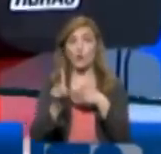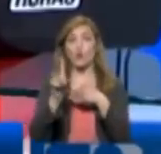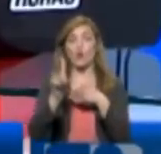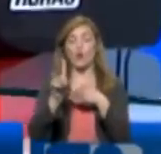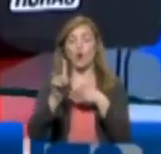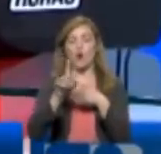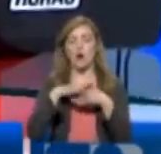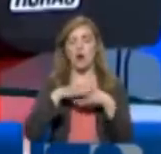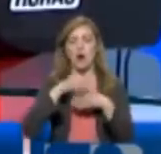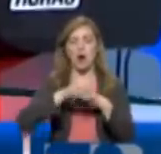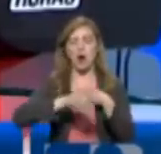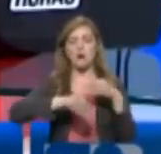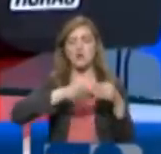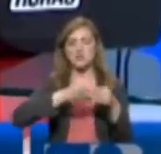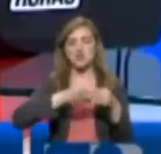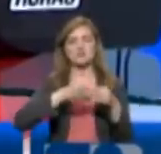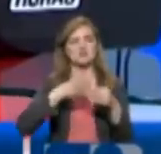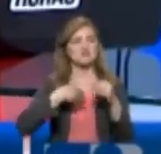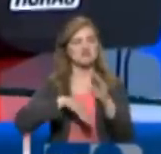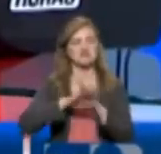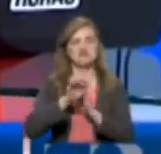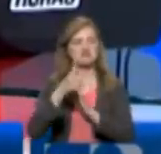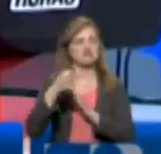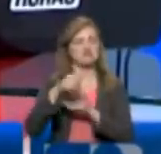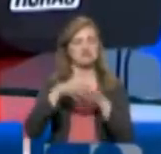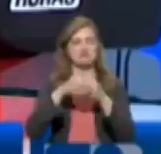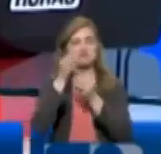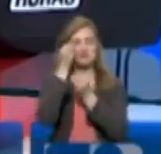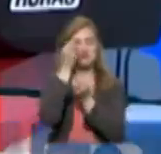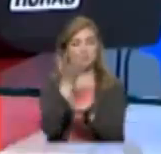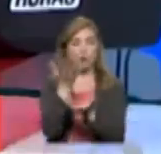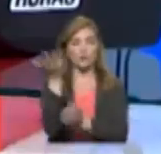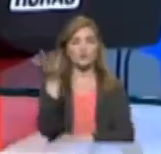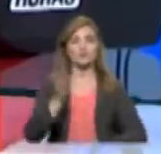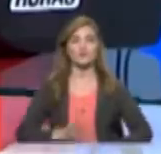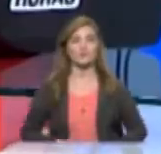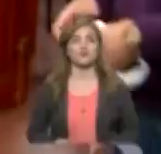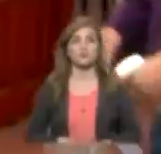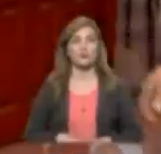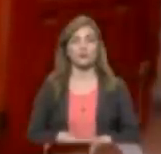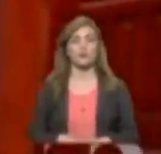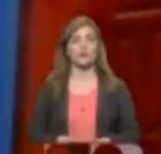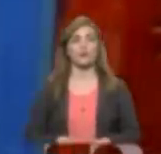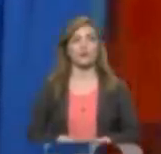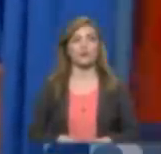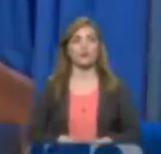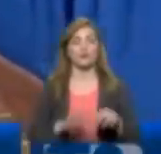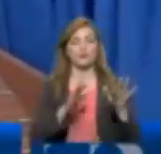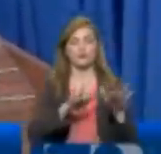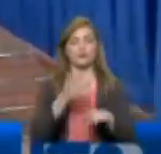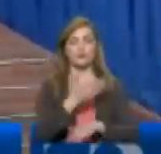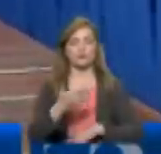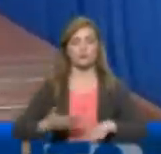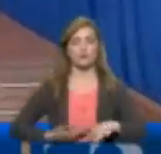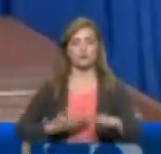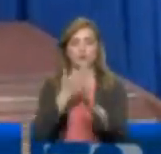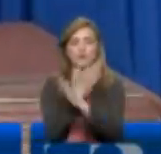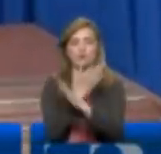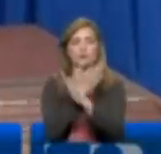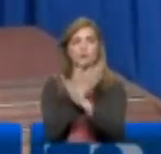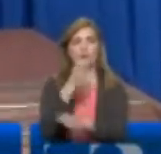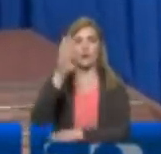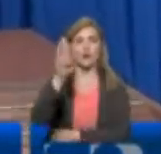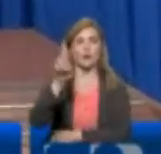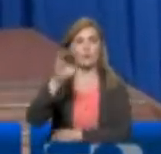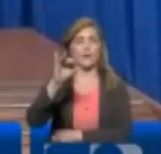millones de dólares lo hizo como un alcance al informe a la nación fue el turno del secretario de la presidencia josé agusto